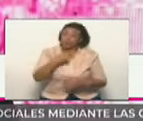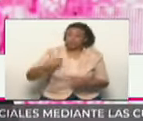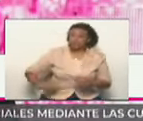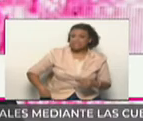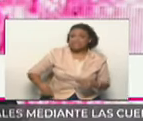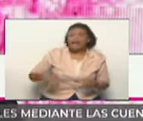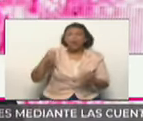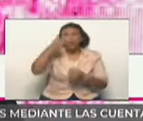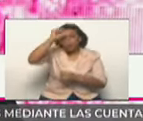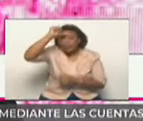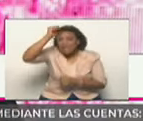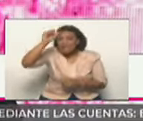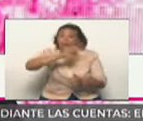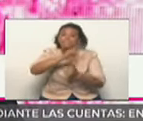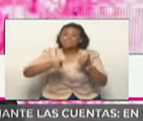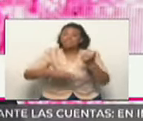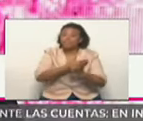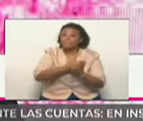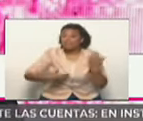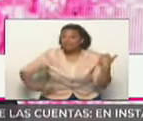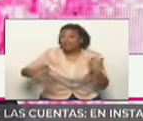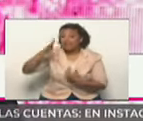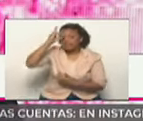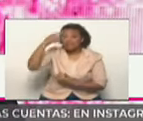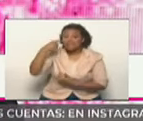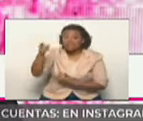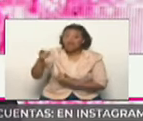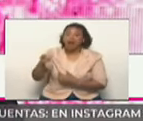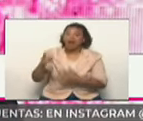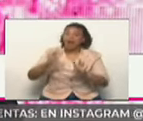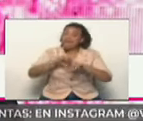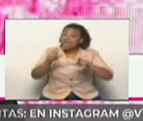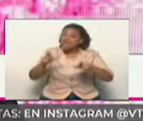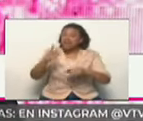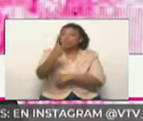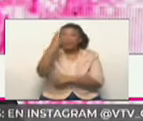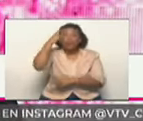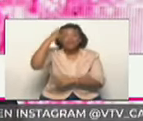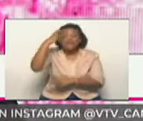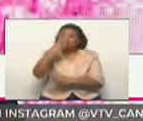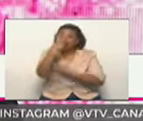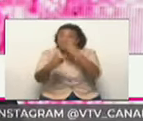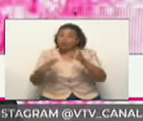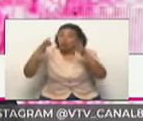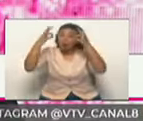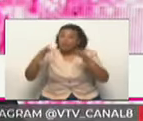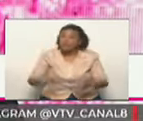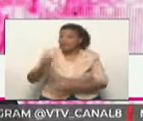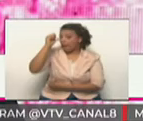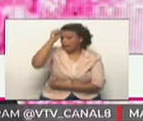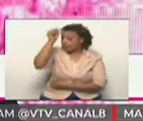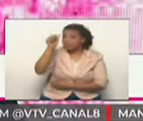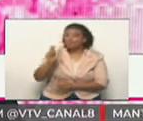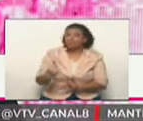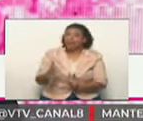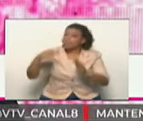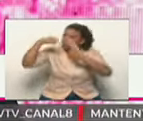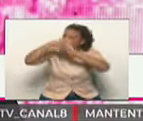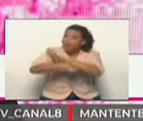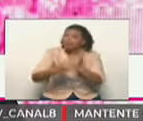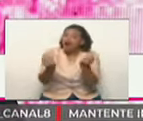con India. La vicepresidenta acaba de estar 2 días en visita oficial a la India,